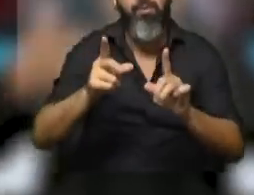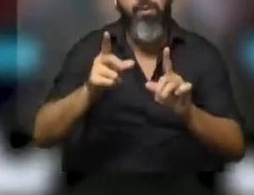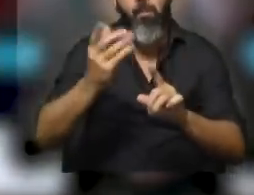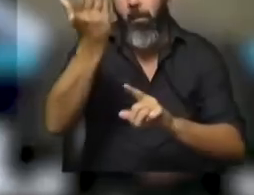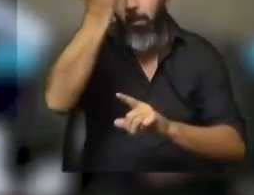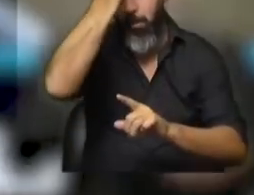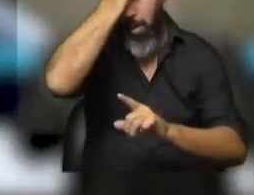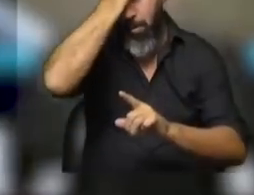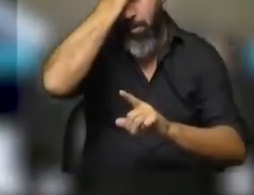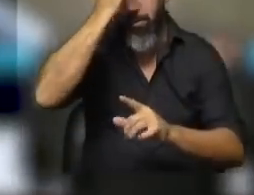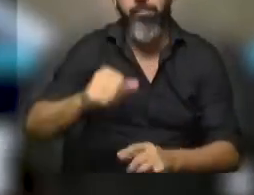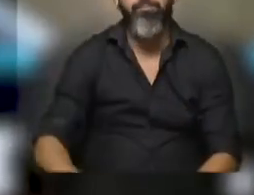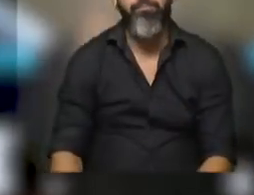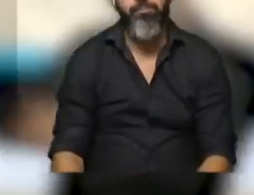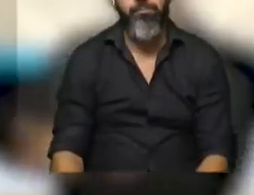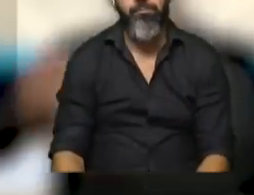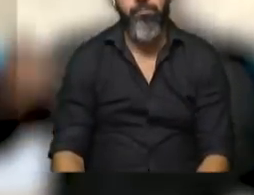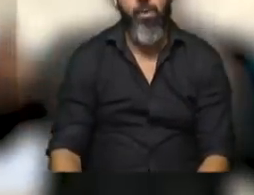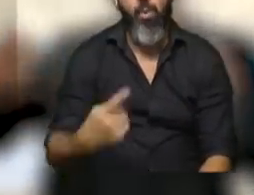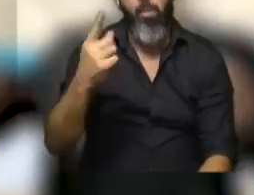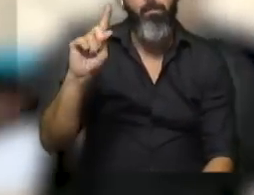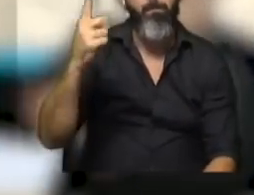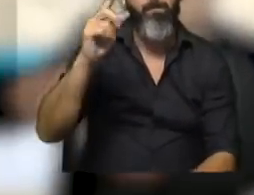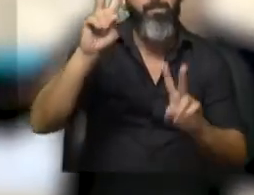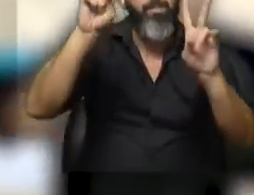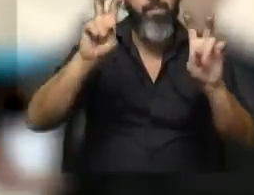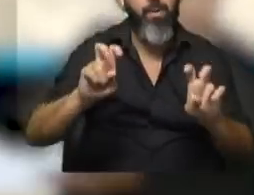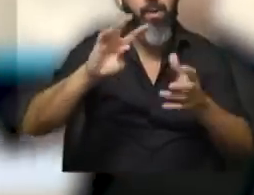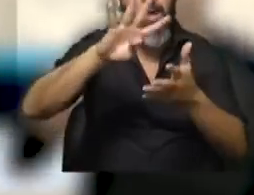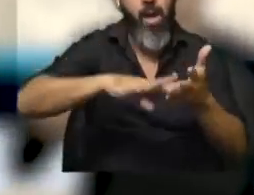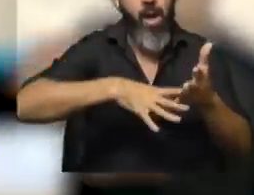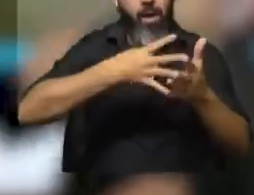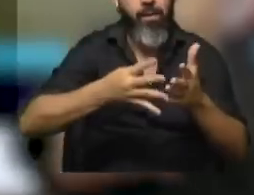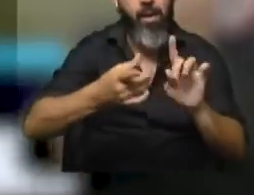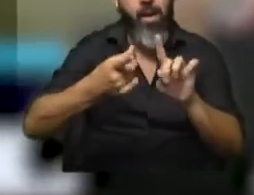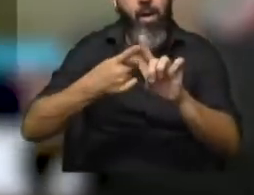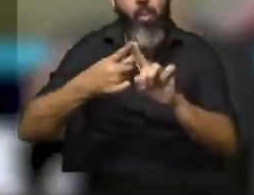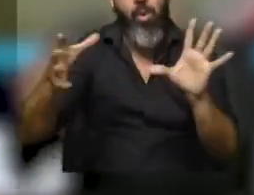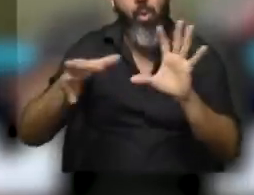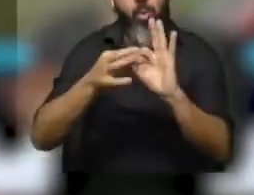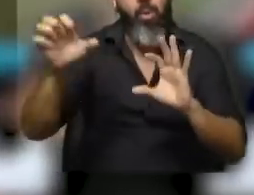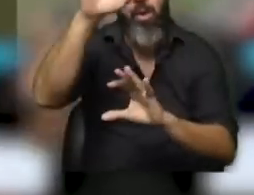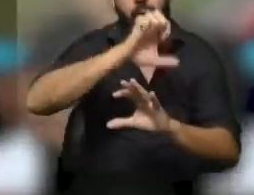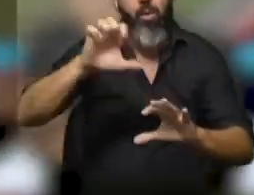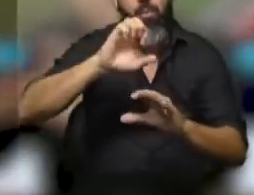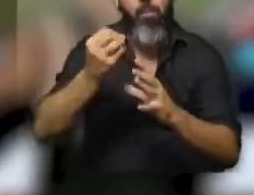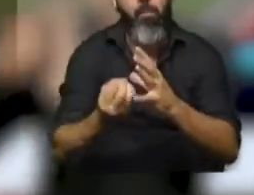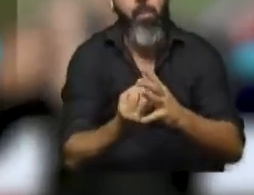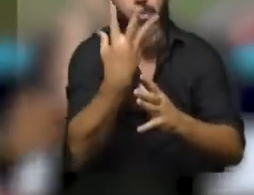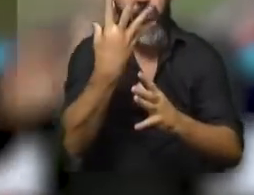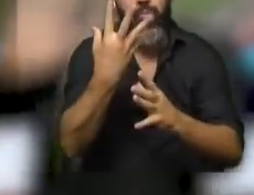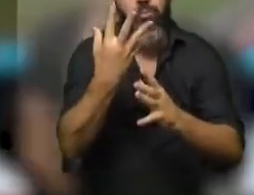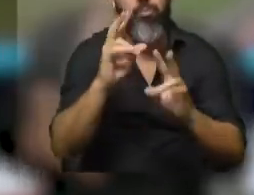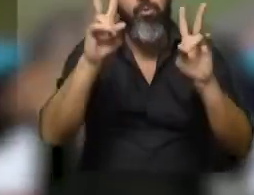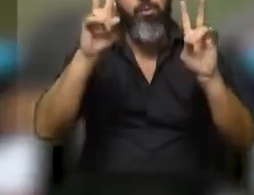el Papa Francisco en la ciudad del Vaticano uno de los principales temas en la agenda será el acuerdo entre la Unión Europea y el mercosur